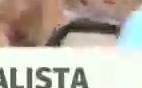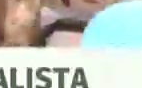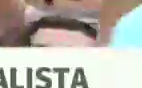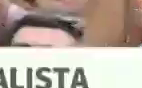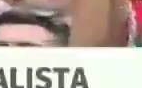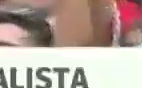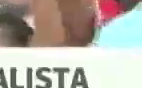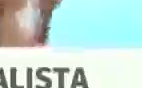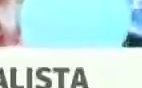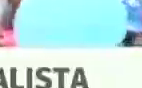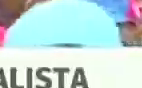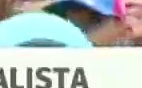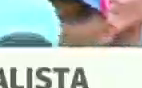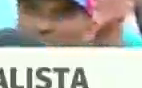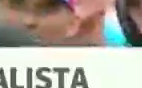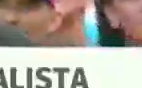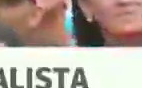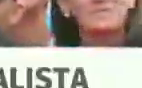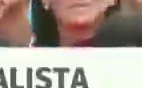¡Imbatible!